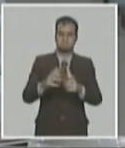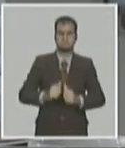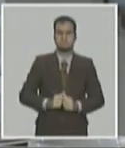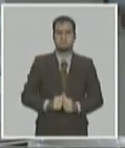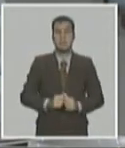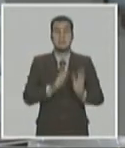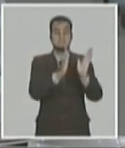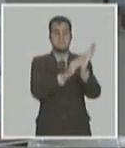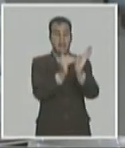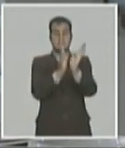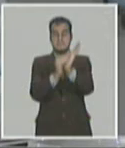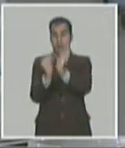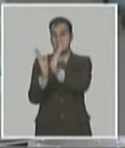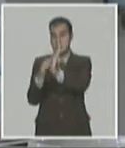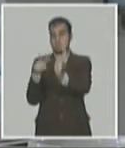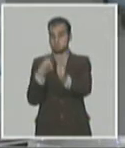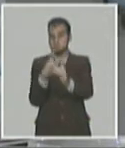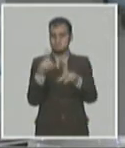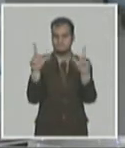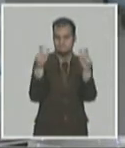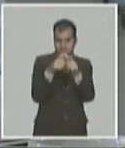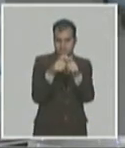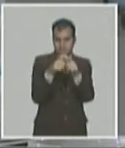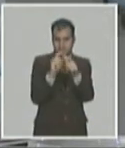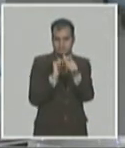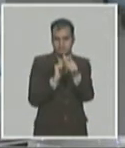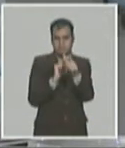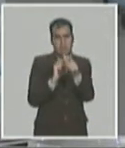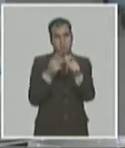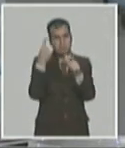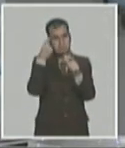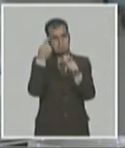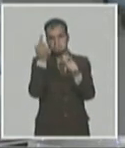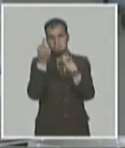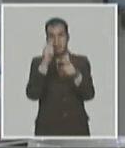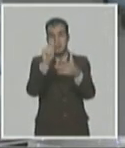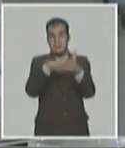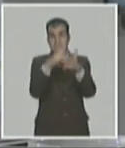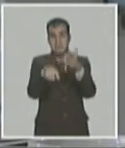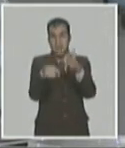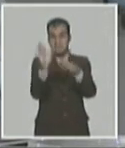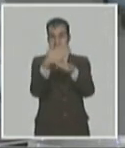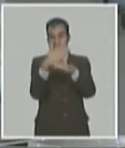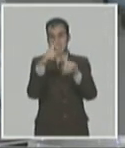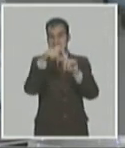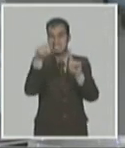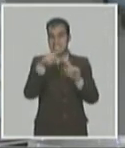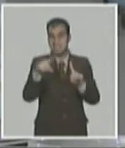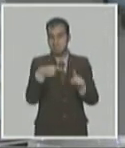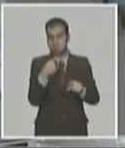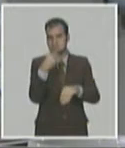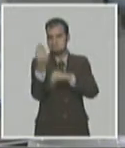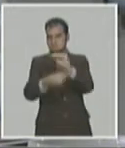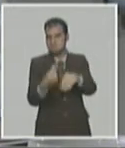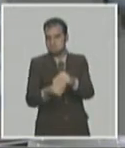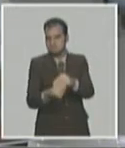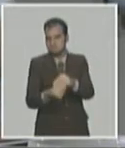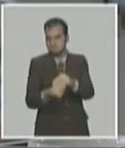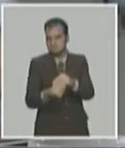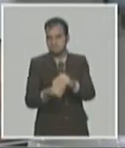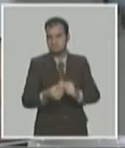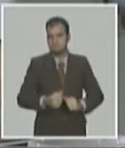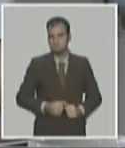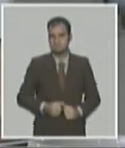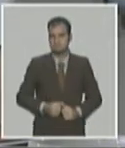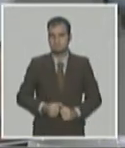mensual, nos hemos tenido que replantear y actualizar el plan de temas. Y el plan de temas está montado sobre la